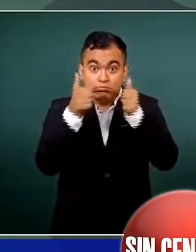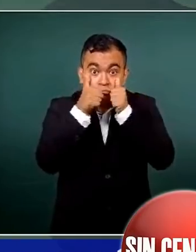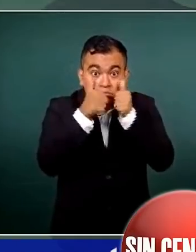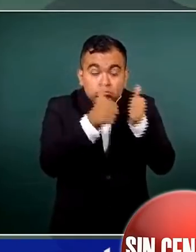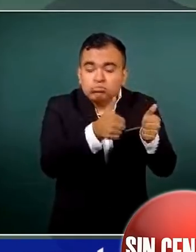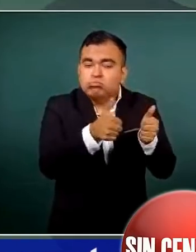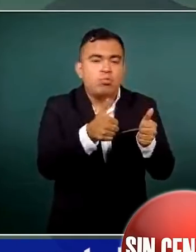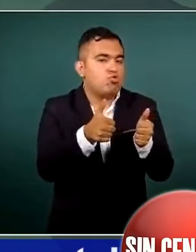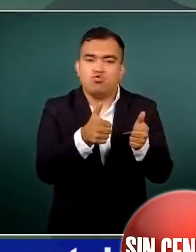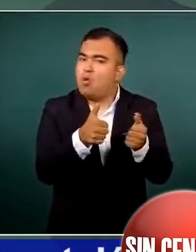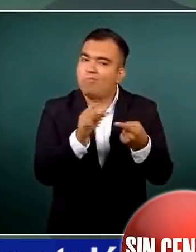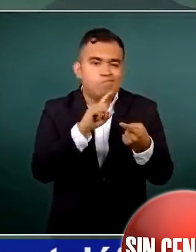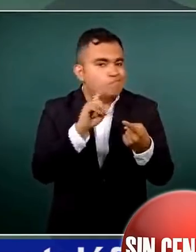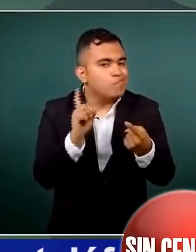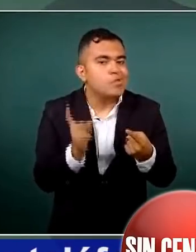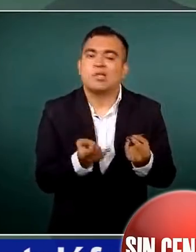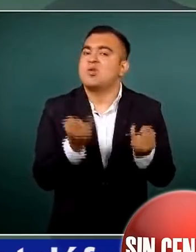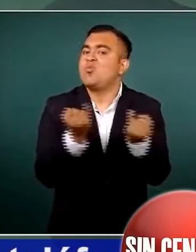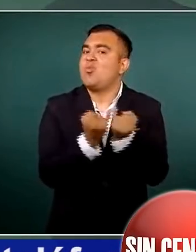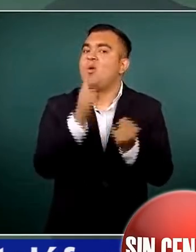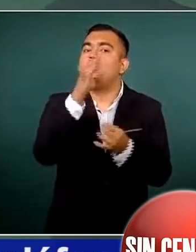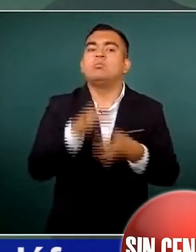sino el ejemplo,